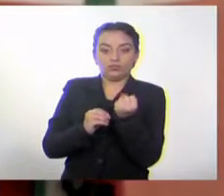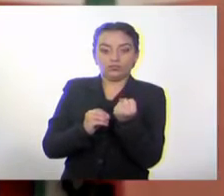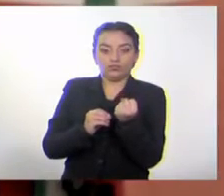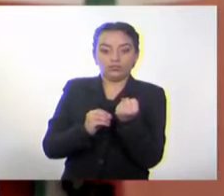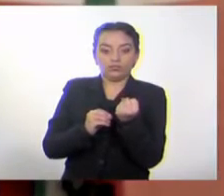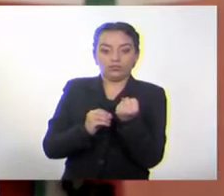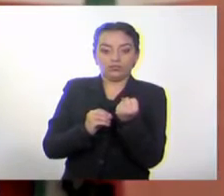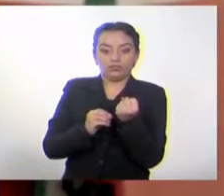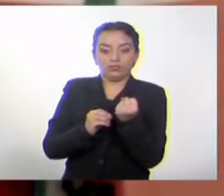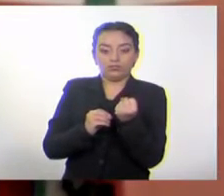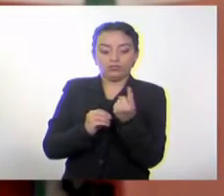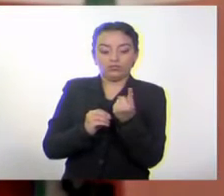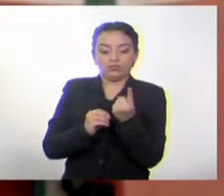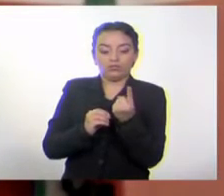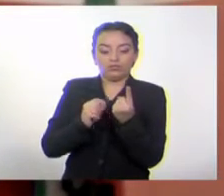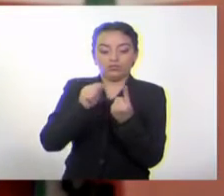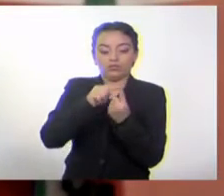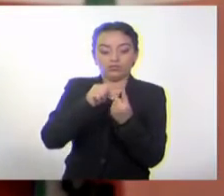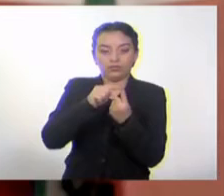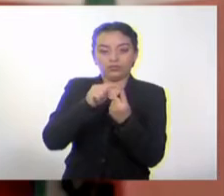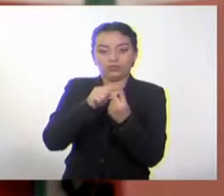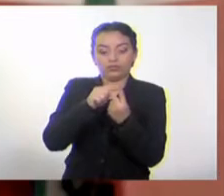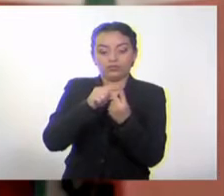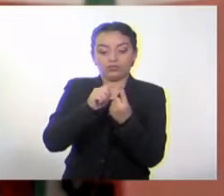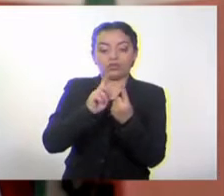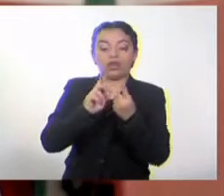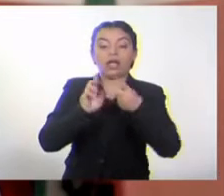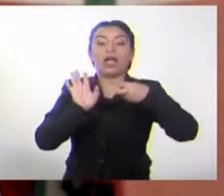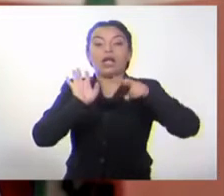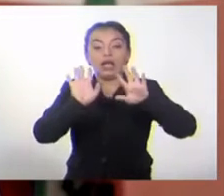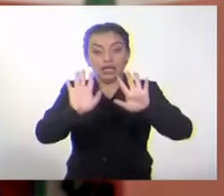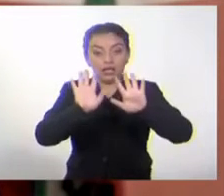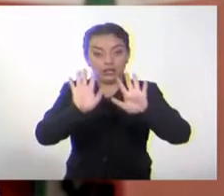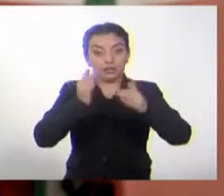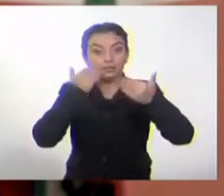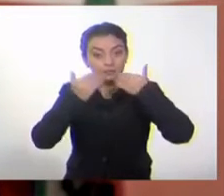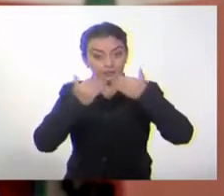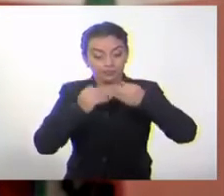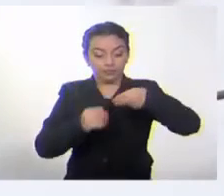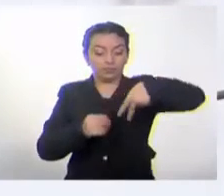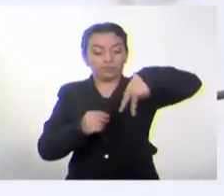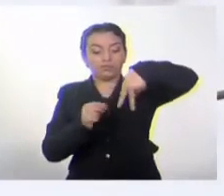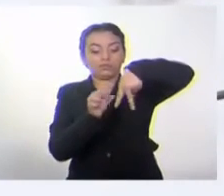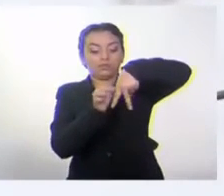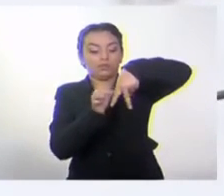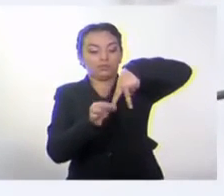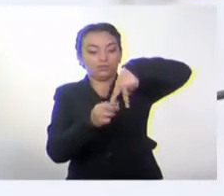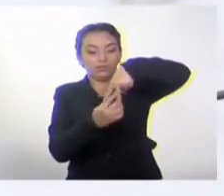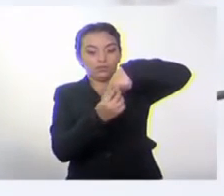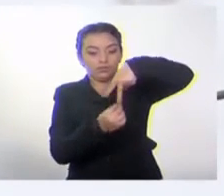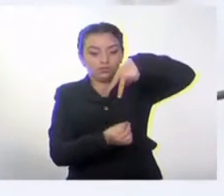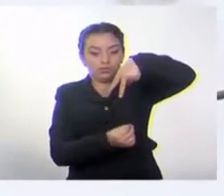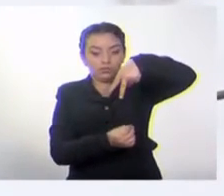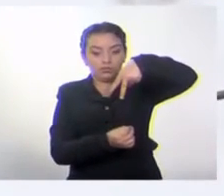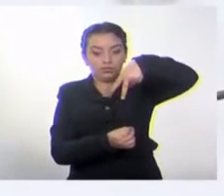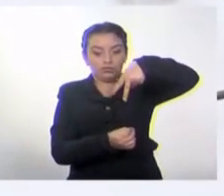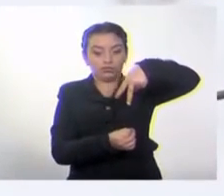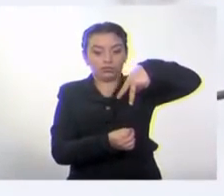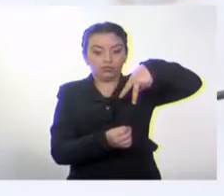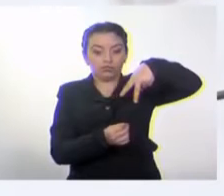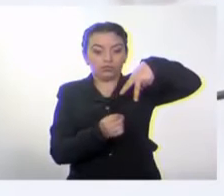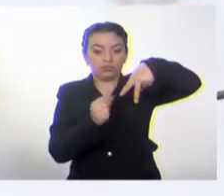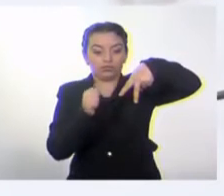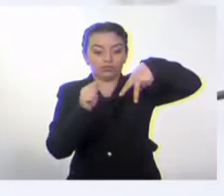el LED verde inmediatamente después del LED rojo. En esta ocasión lo que haré es que colocaré el